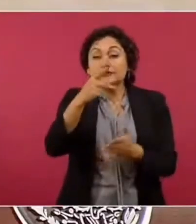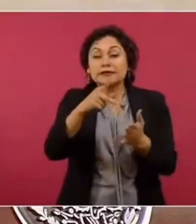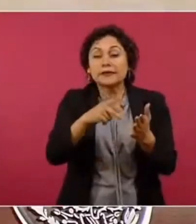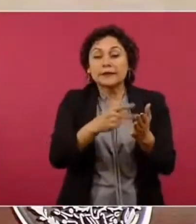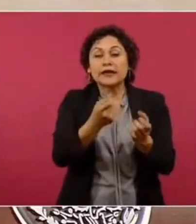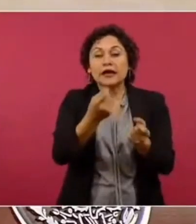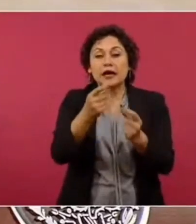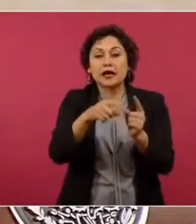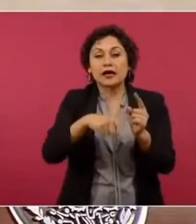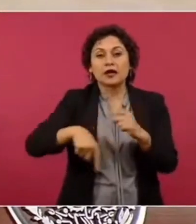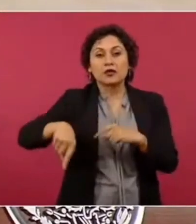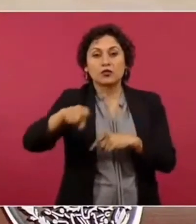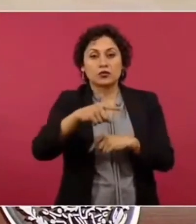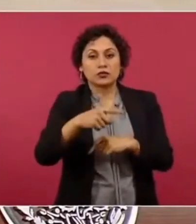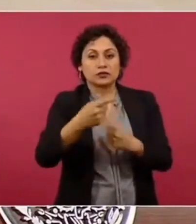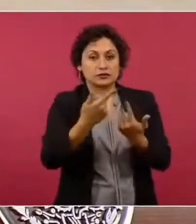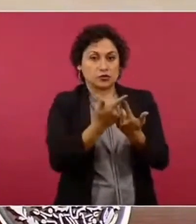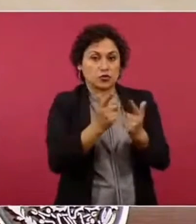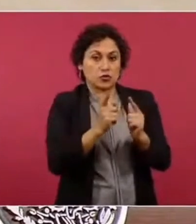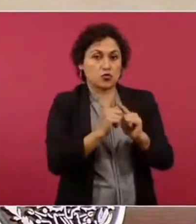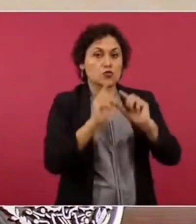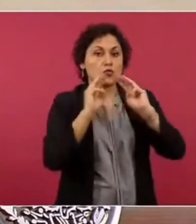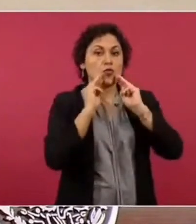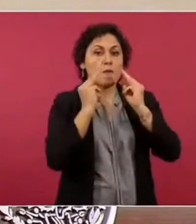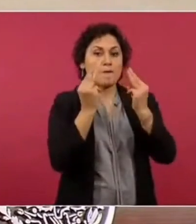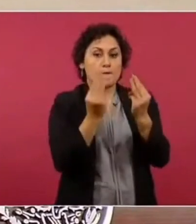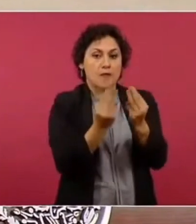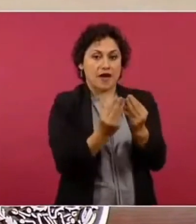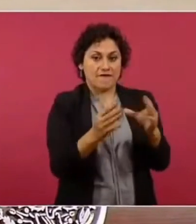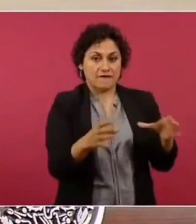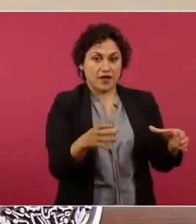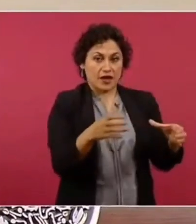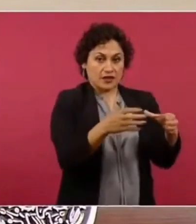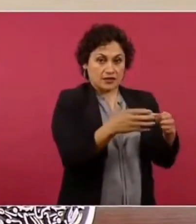los narcotraficantes en especie.